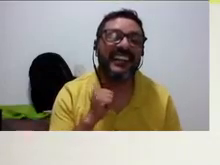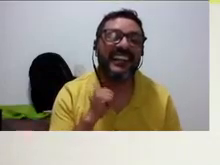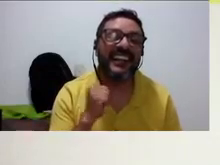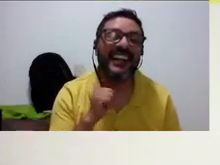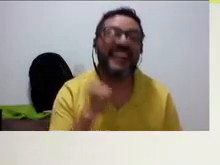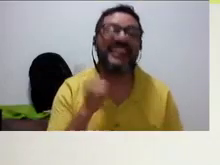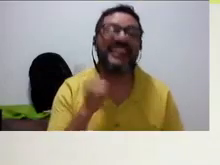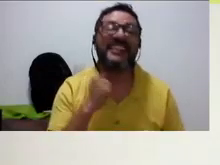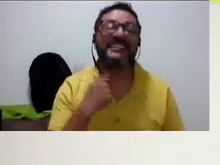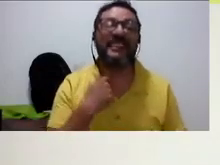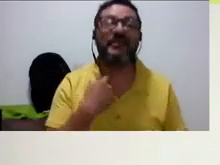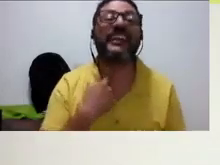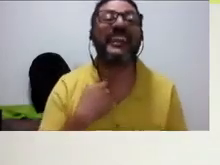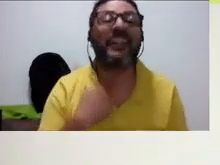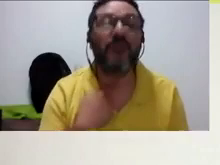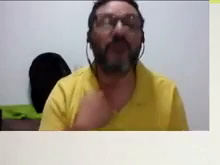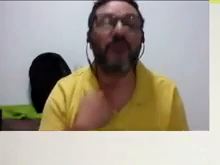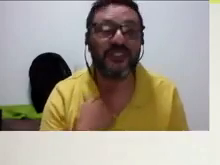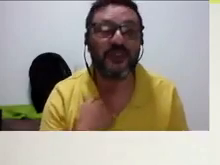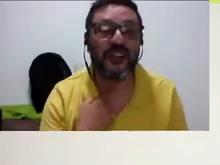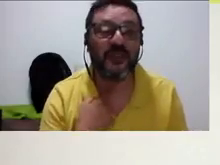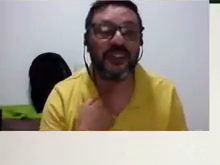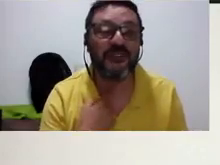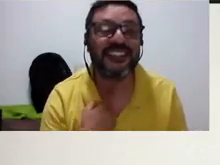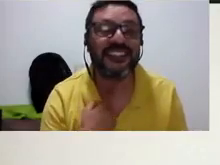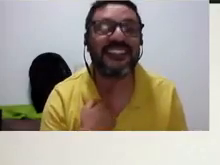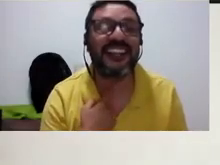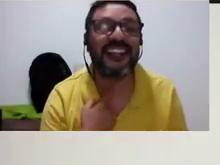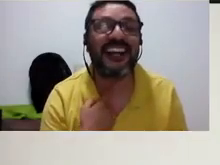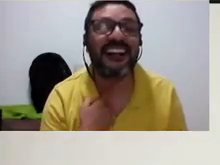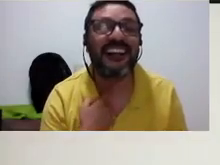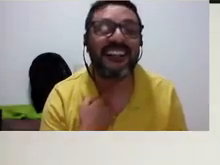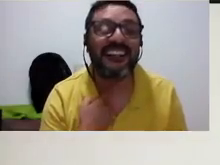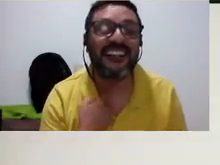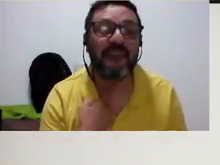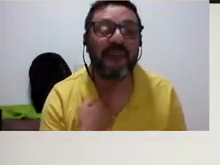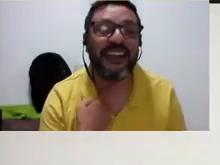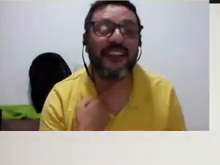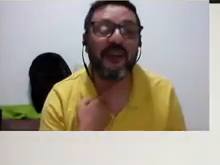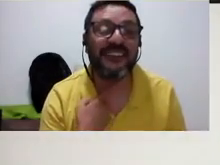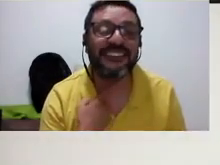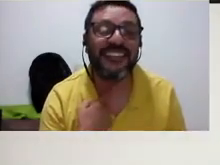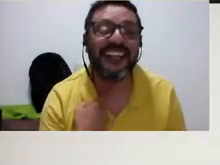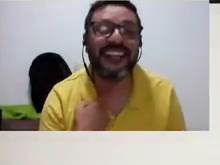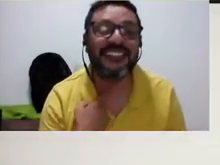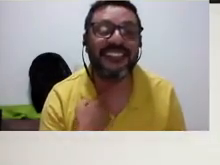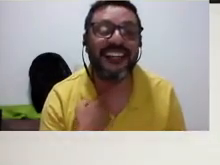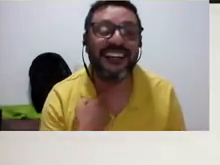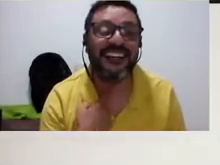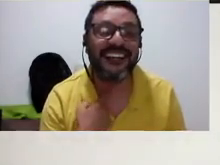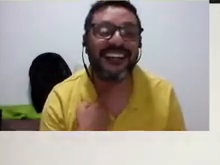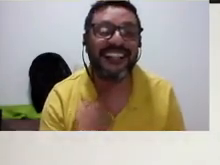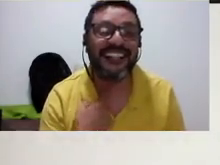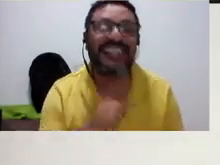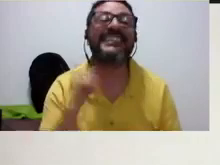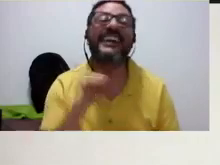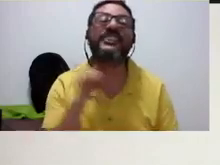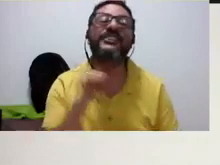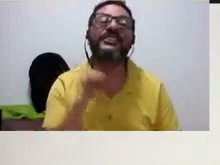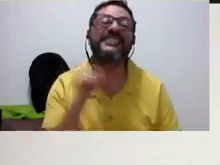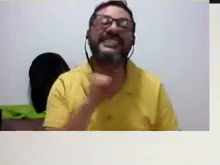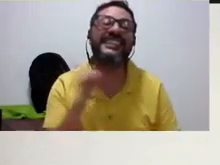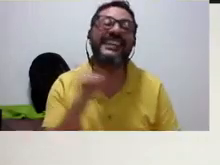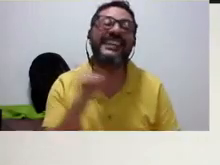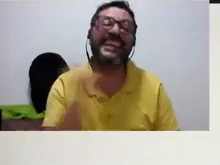¿De lado? Sí, pero aquí en el cuello, sobre el cuello que se te sale la pera o la manzana. Esta. Sí, sí.